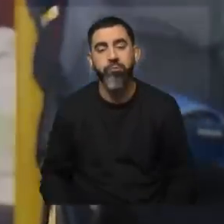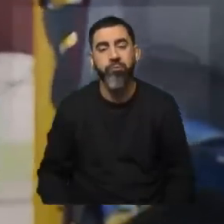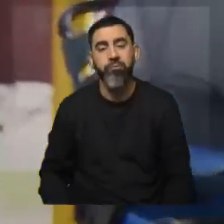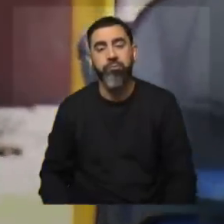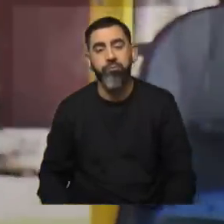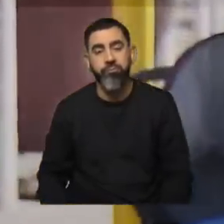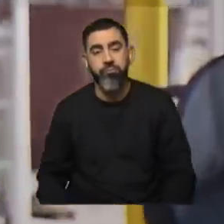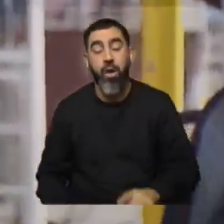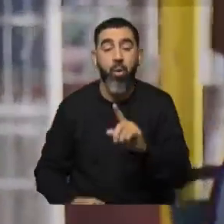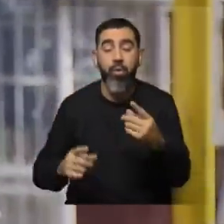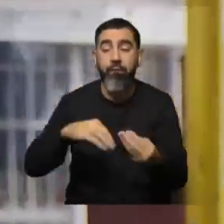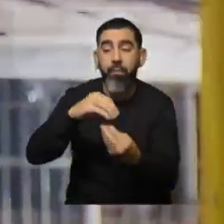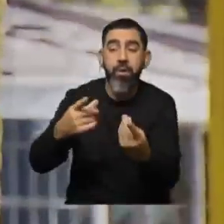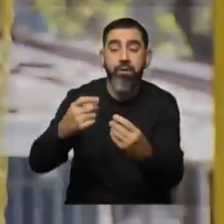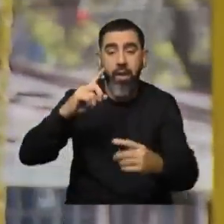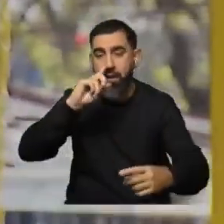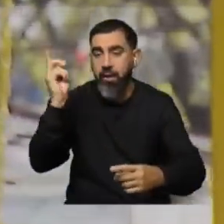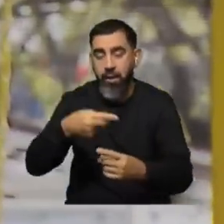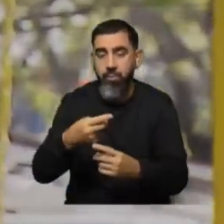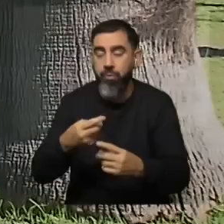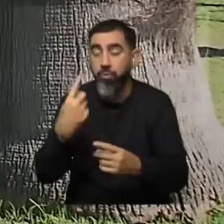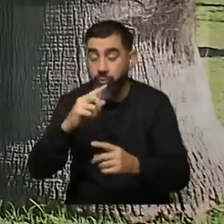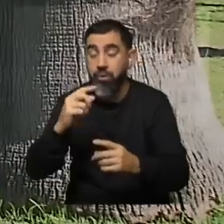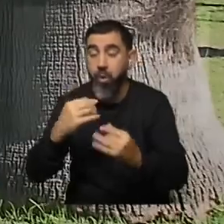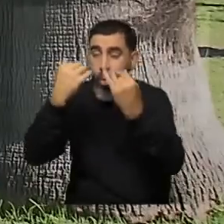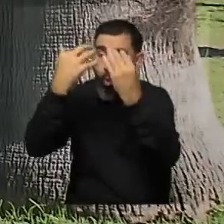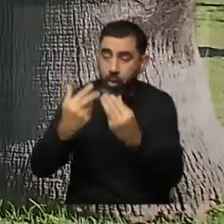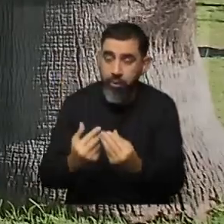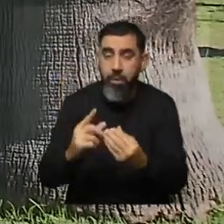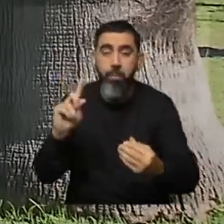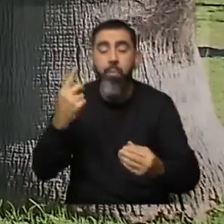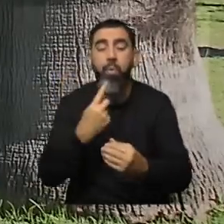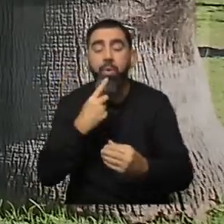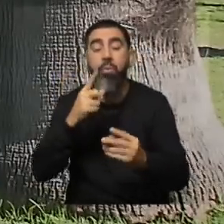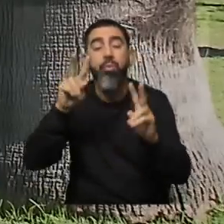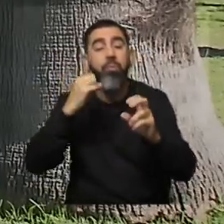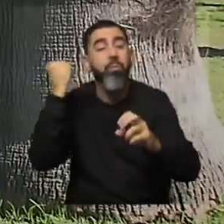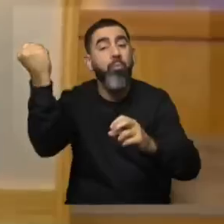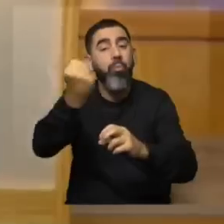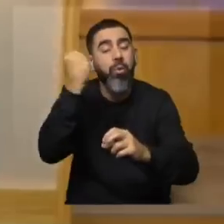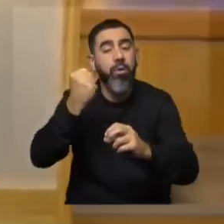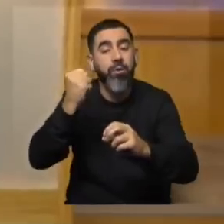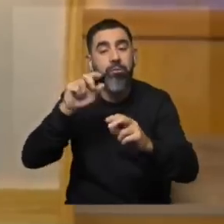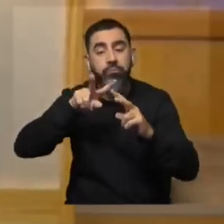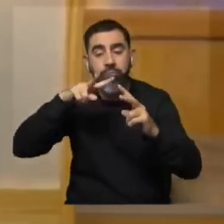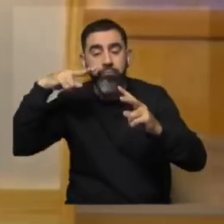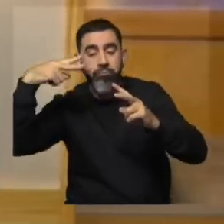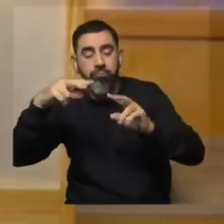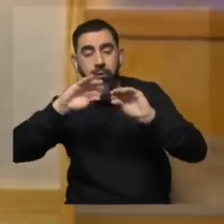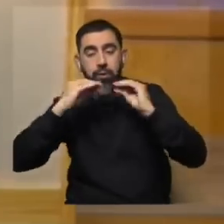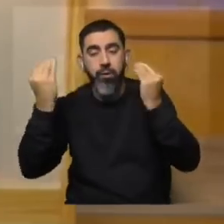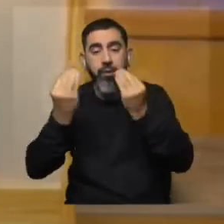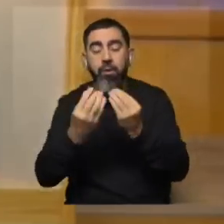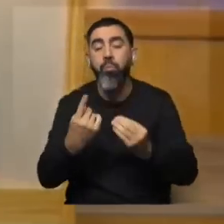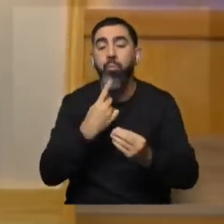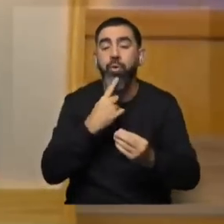precisan las familias de verdad ordena le da prioridad política en algo tan sustantivo que es tener una mirada integralidad en las políticas